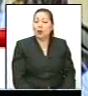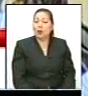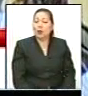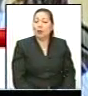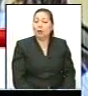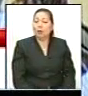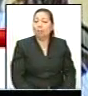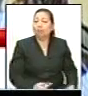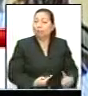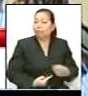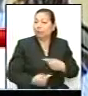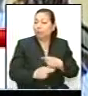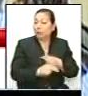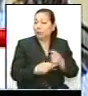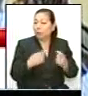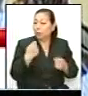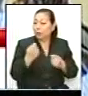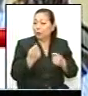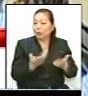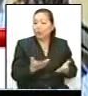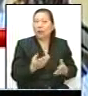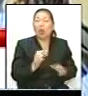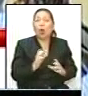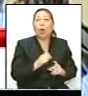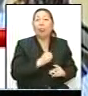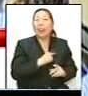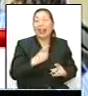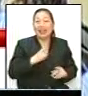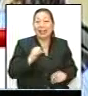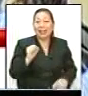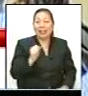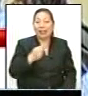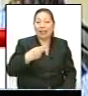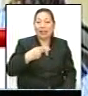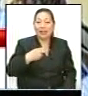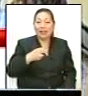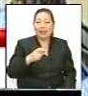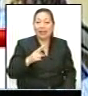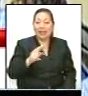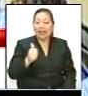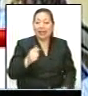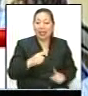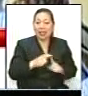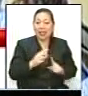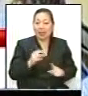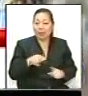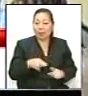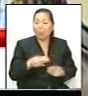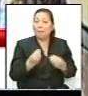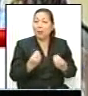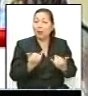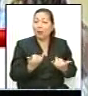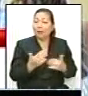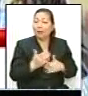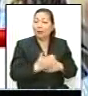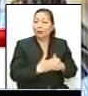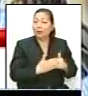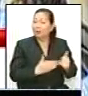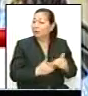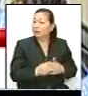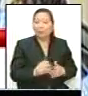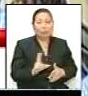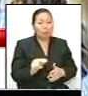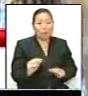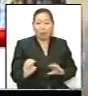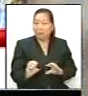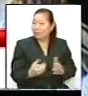una transnacional del turismo, que es Sheraton. De ella no se habla para nada, porque esta constructora no hizo